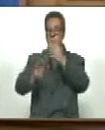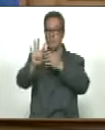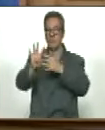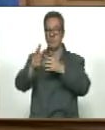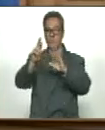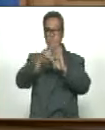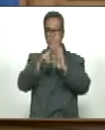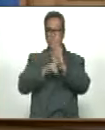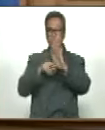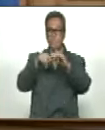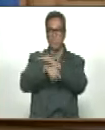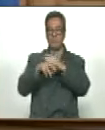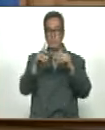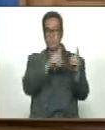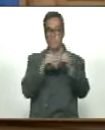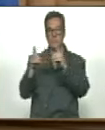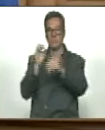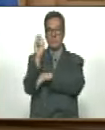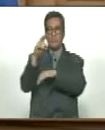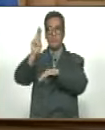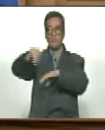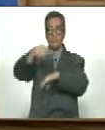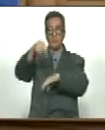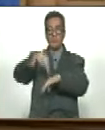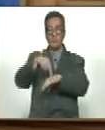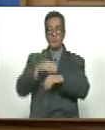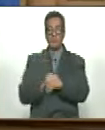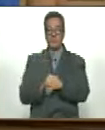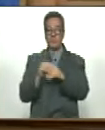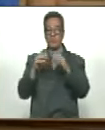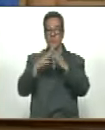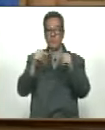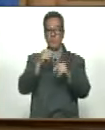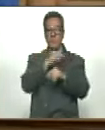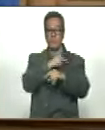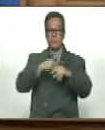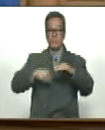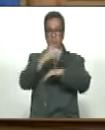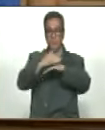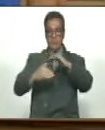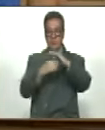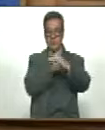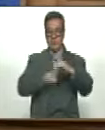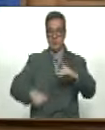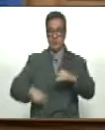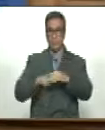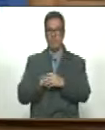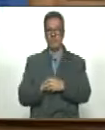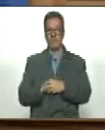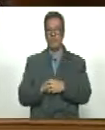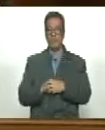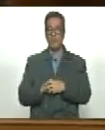del Reglamento Interior y de Debates de la Asamblea Nacional. Es todo, ciudadano vicepresidente.